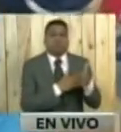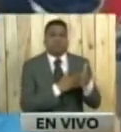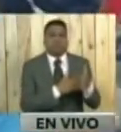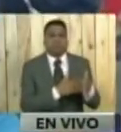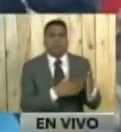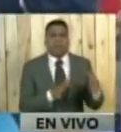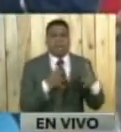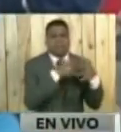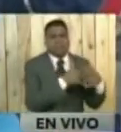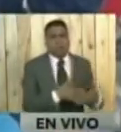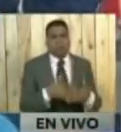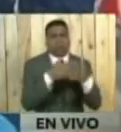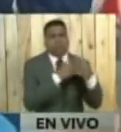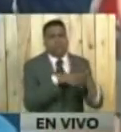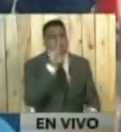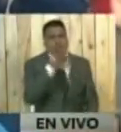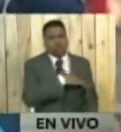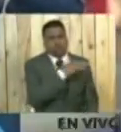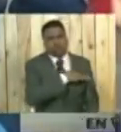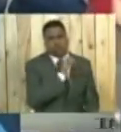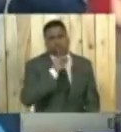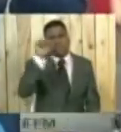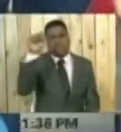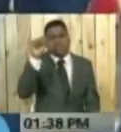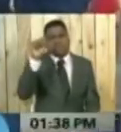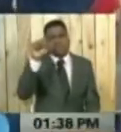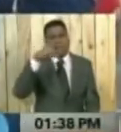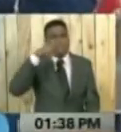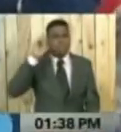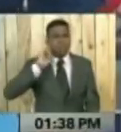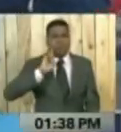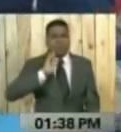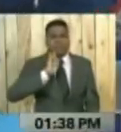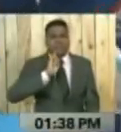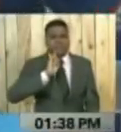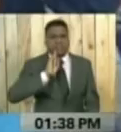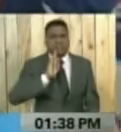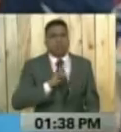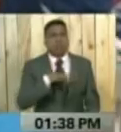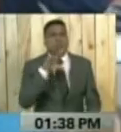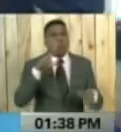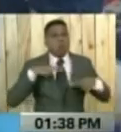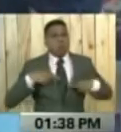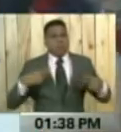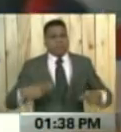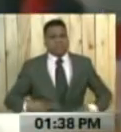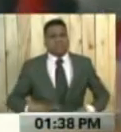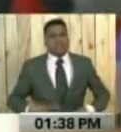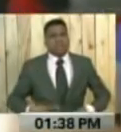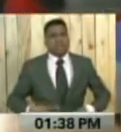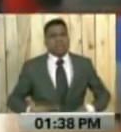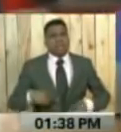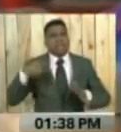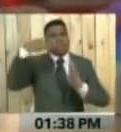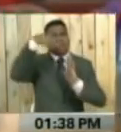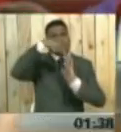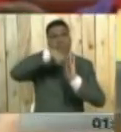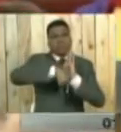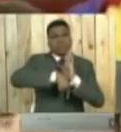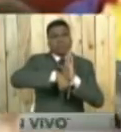antiimperialista, socialista, bolivariano, humanista y